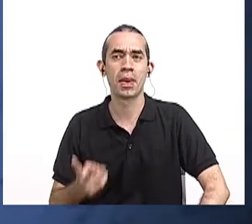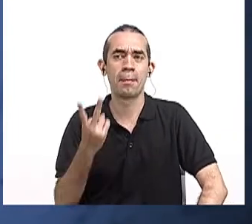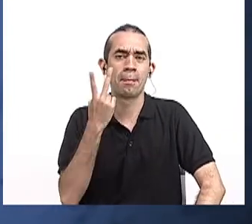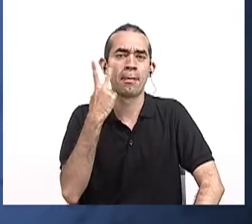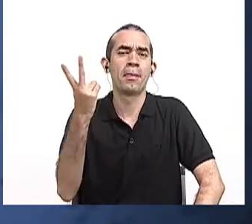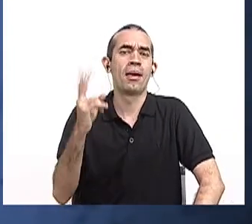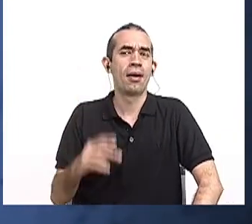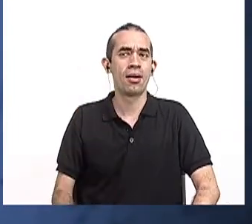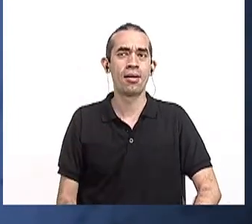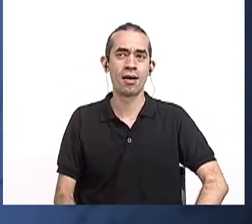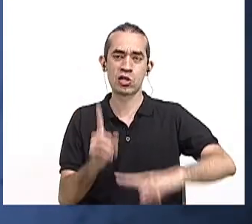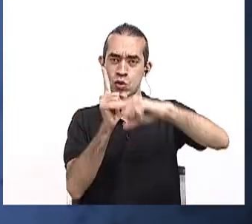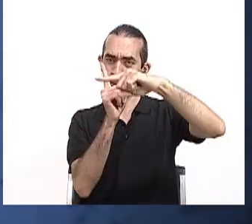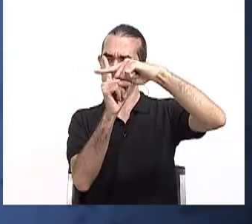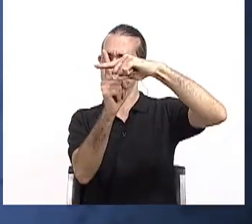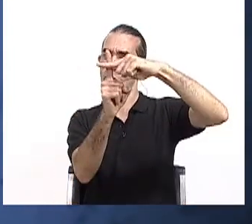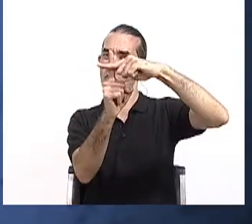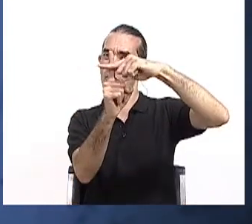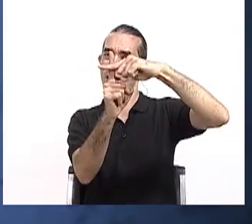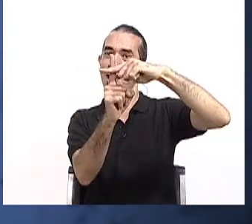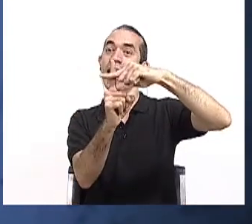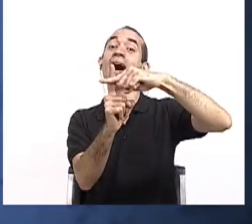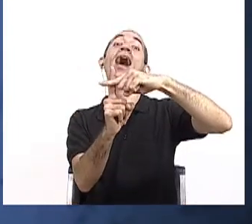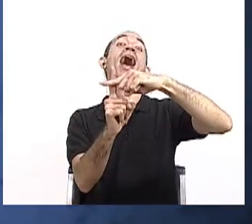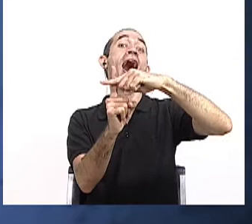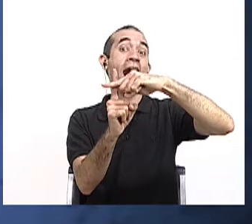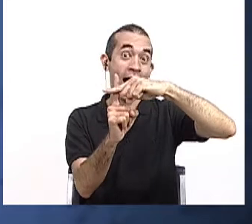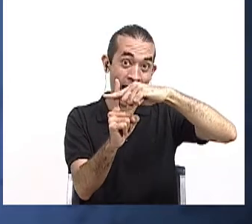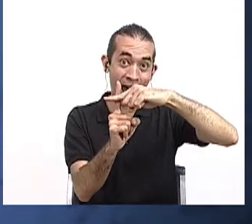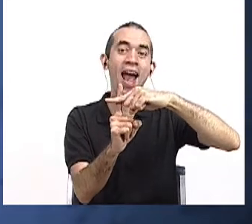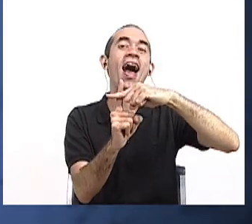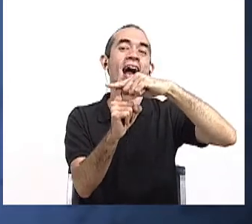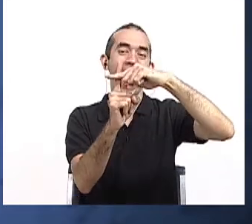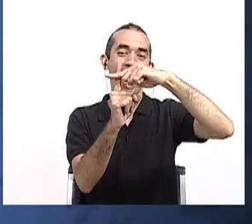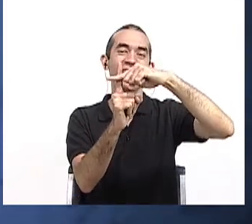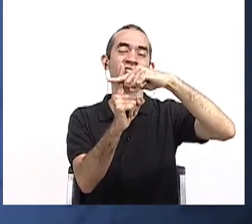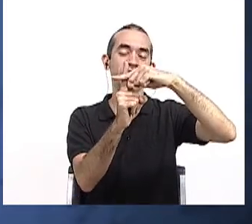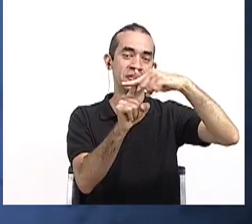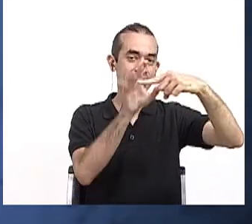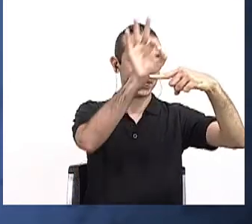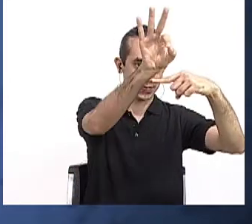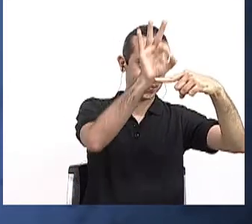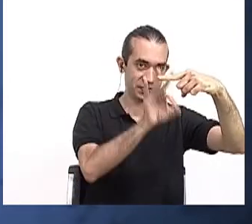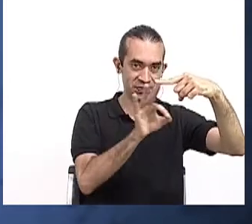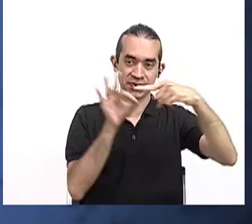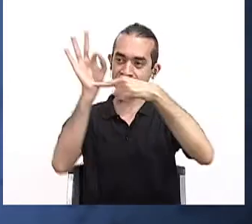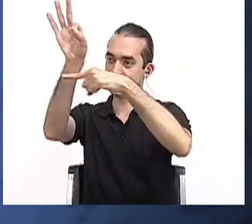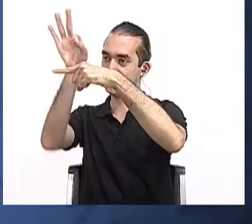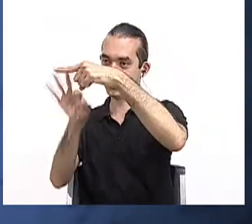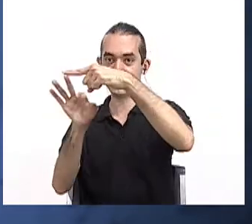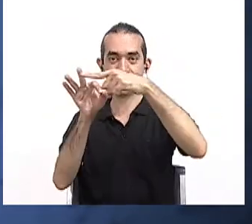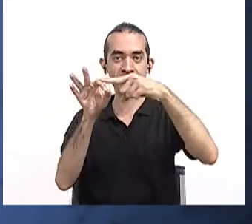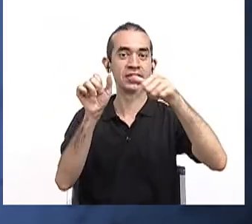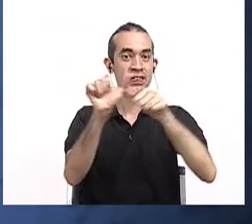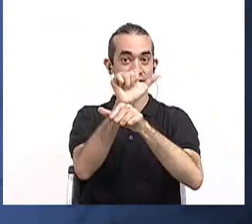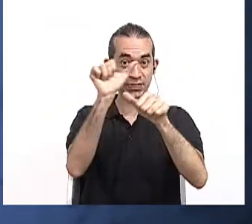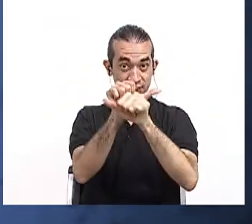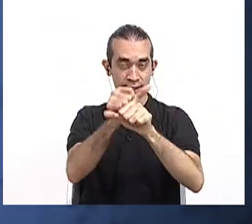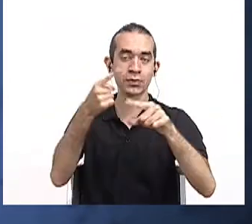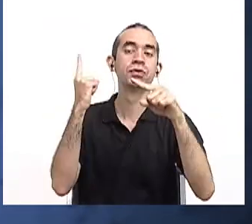vemos el signo de suma. Entonces estamos ante una suma de fracciones